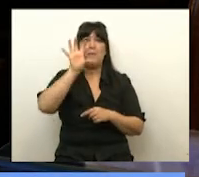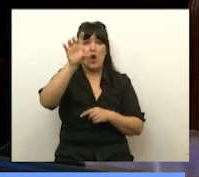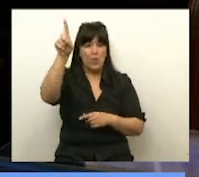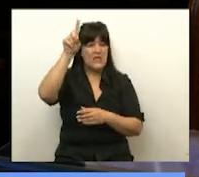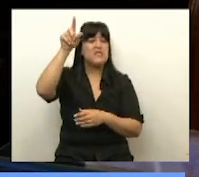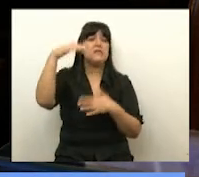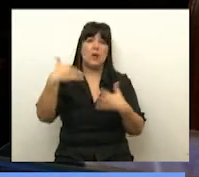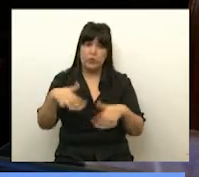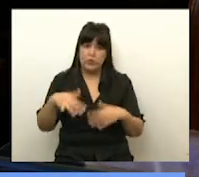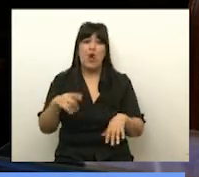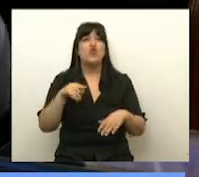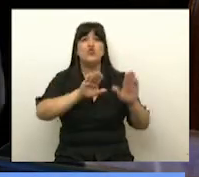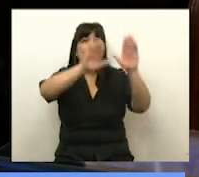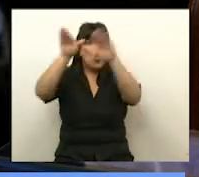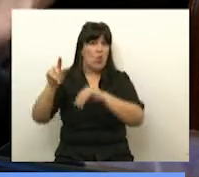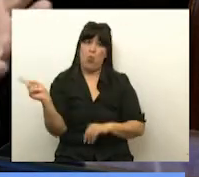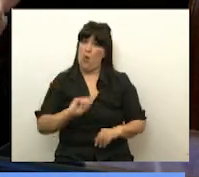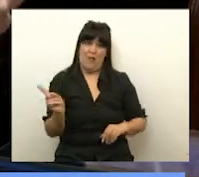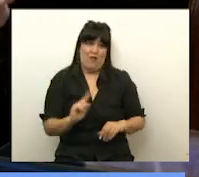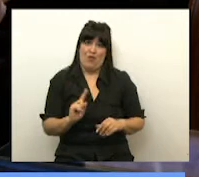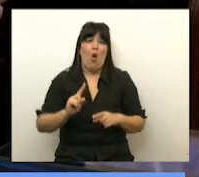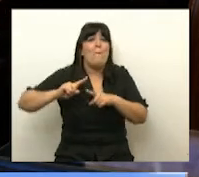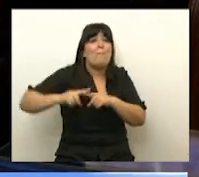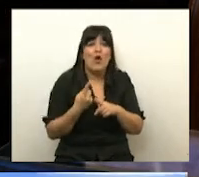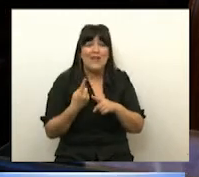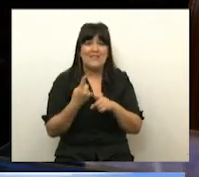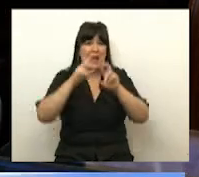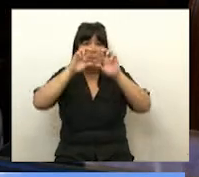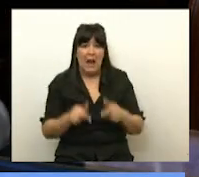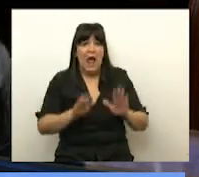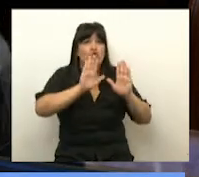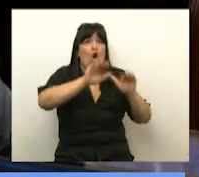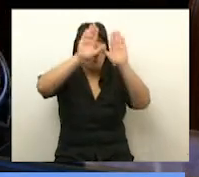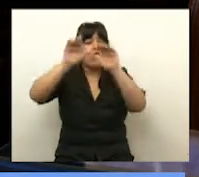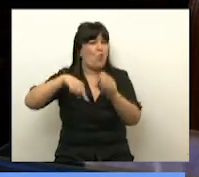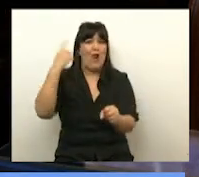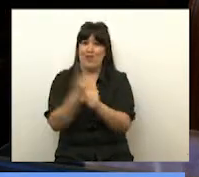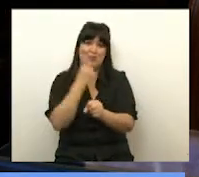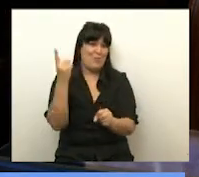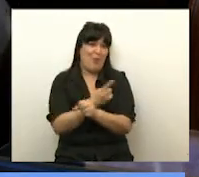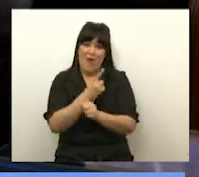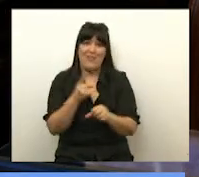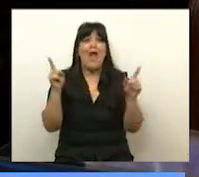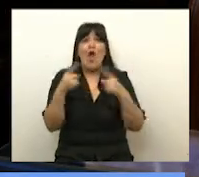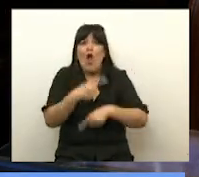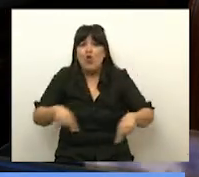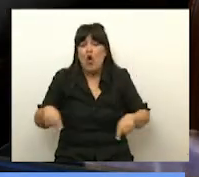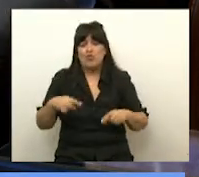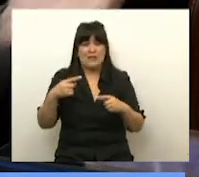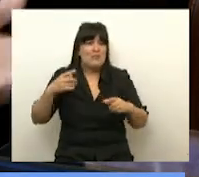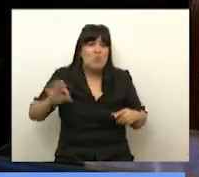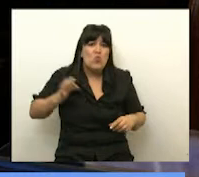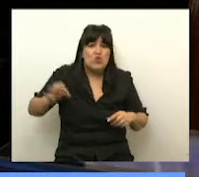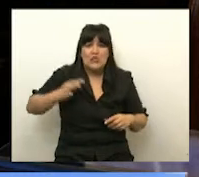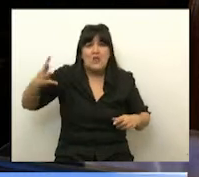que todos somos iguales. No somos iguales, homogeneizar las políticas. Apenas hemos logrado defender lo que nos ha costado muchísimos